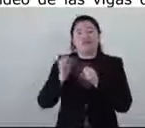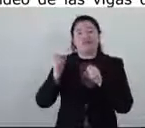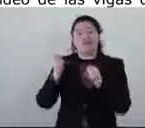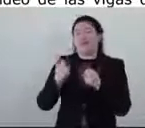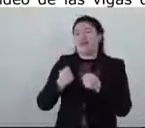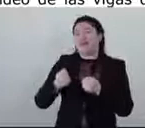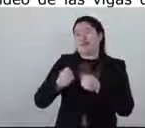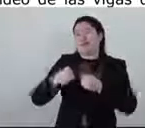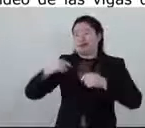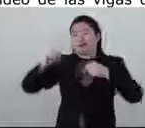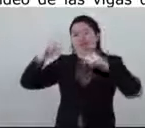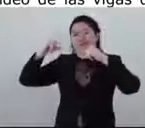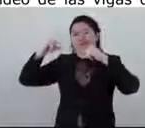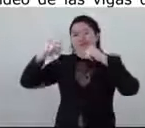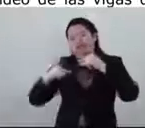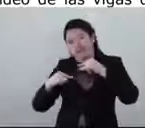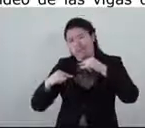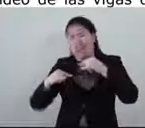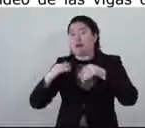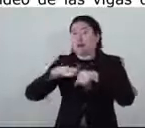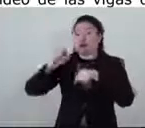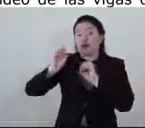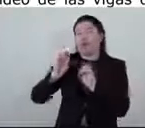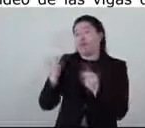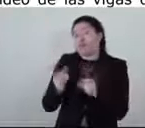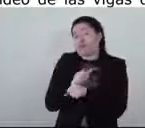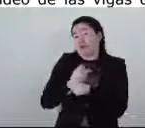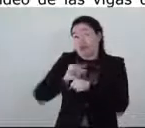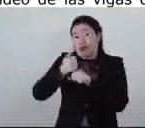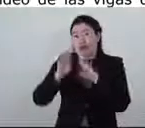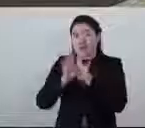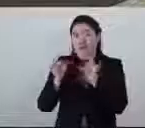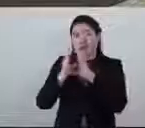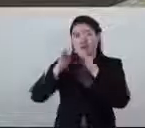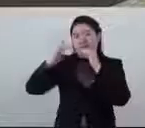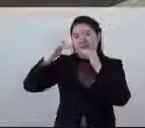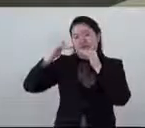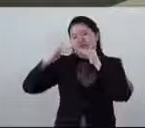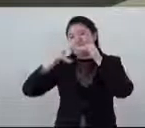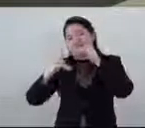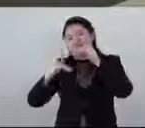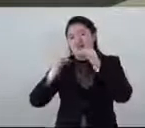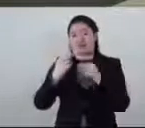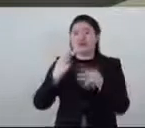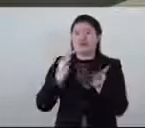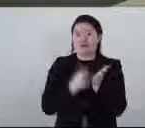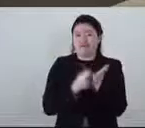sistema como lateral torsional que puede inducir el pandeo de las vigas de acero.